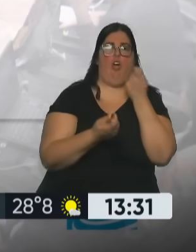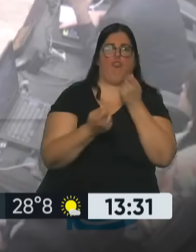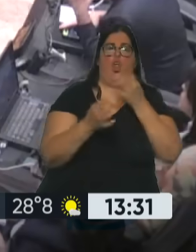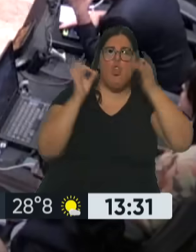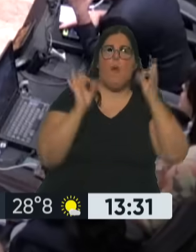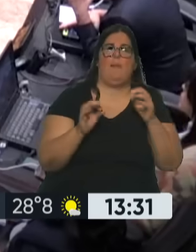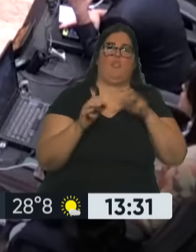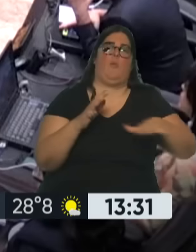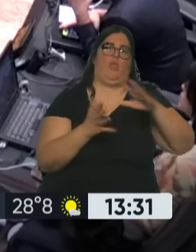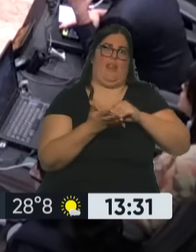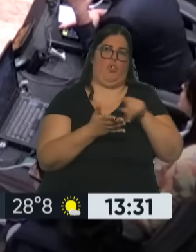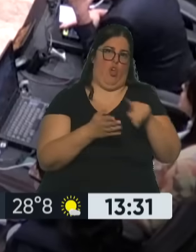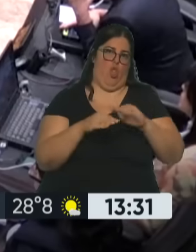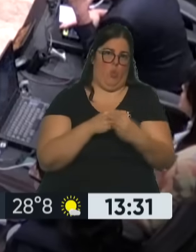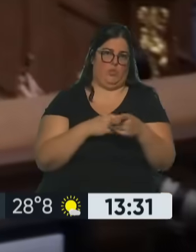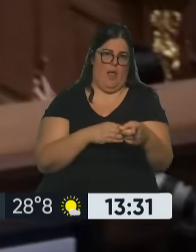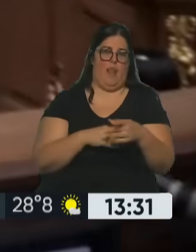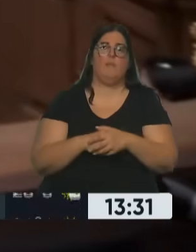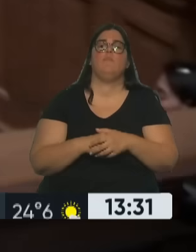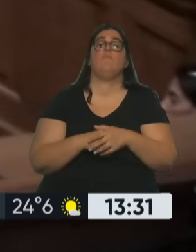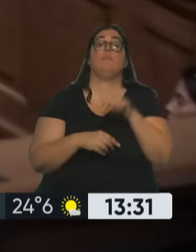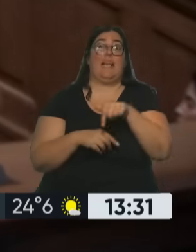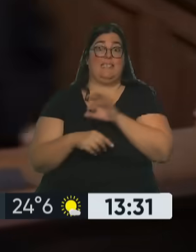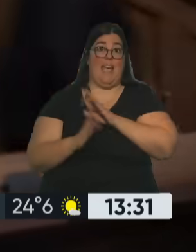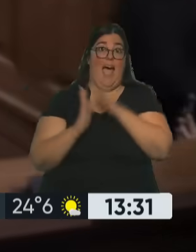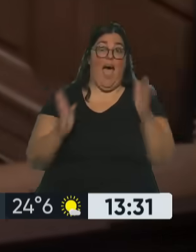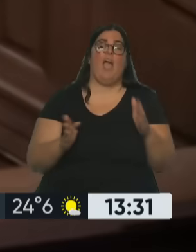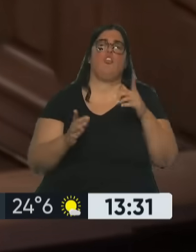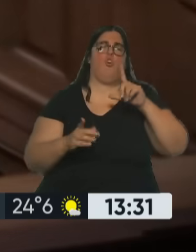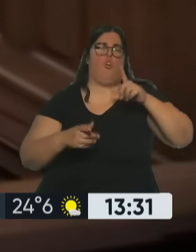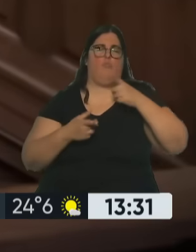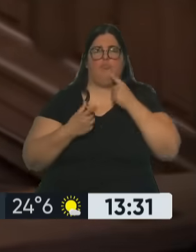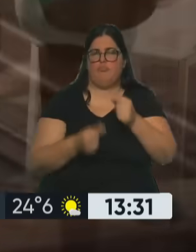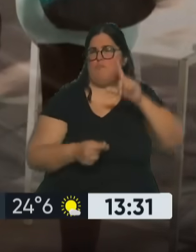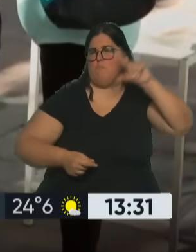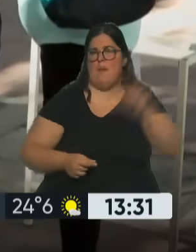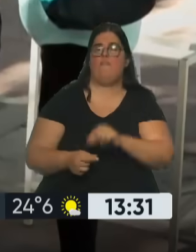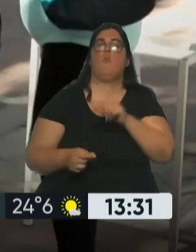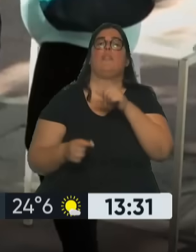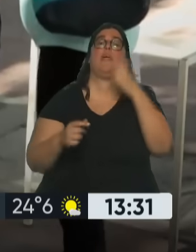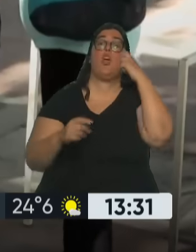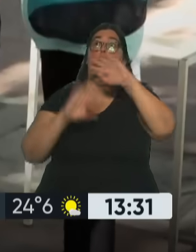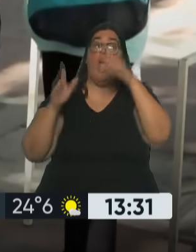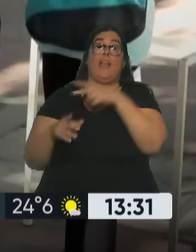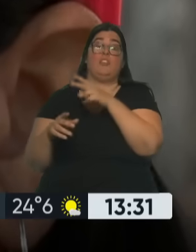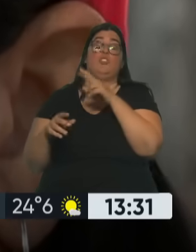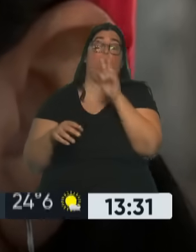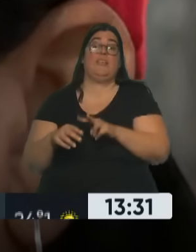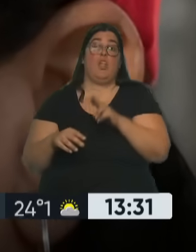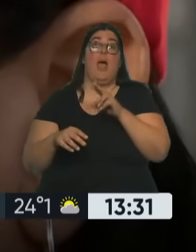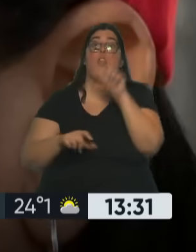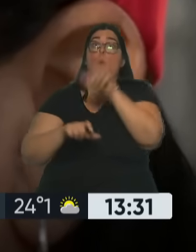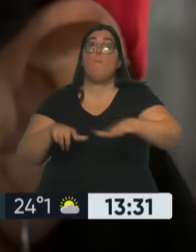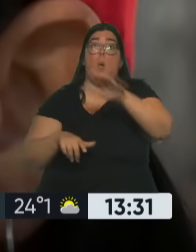el territorio. La disputa escaló este año. En septiembre, el Parlamento venezolano convocó al referéndum que se llevó a